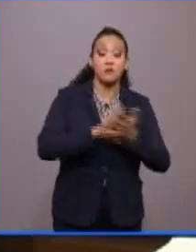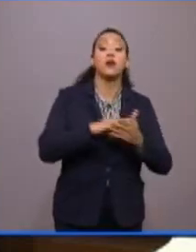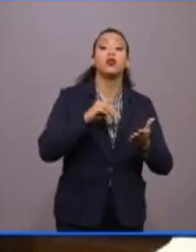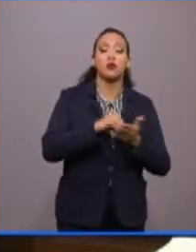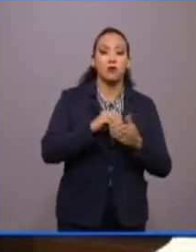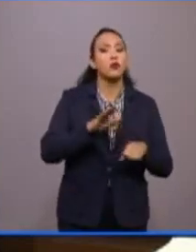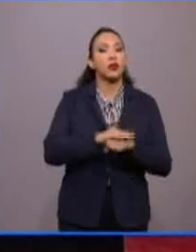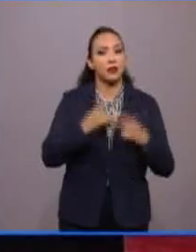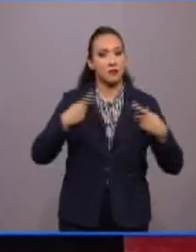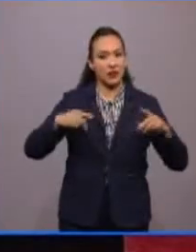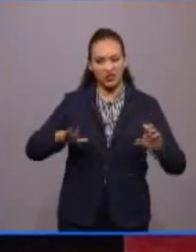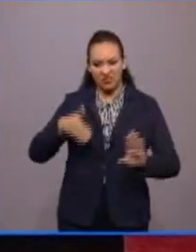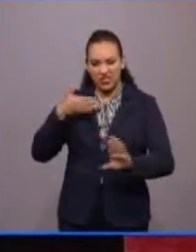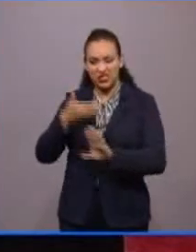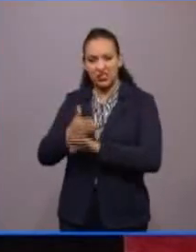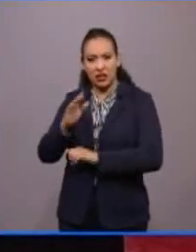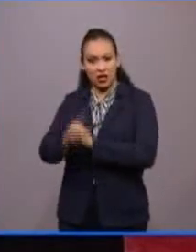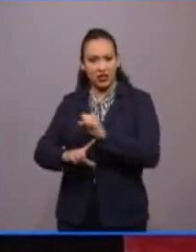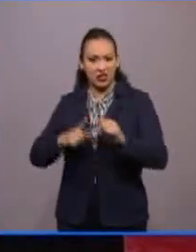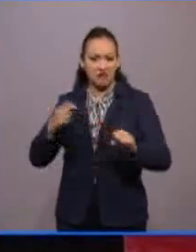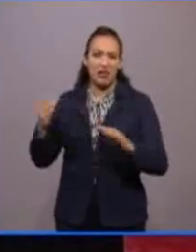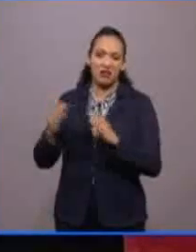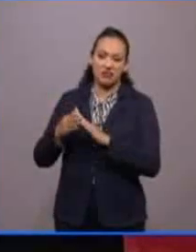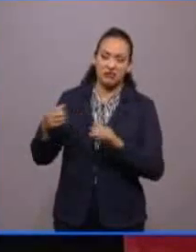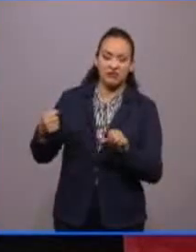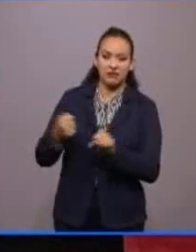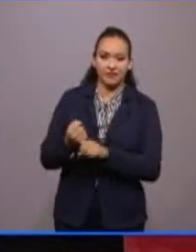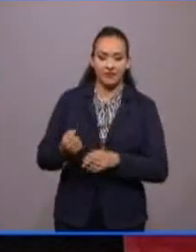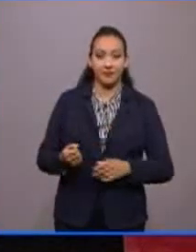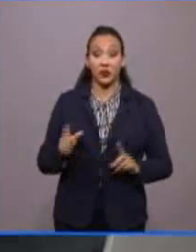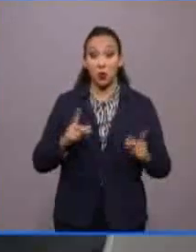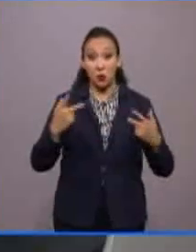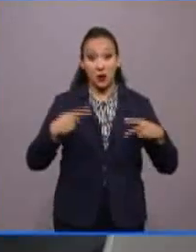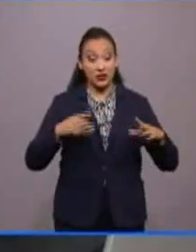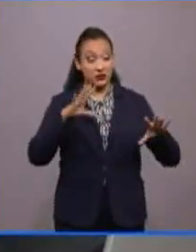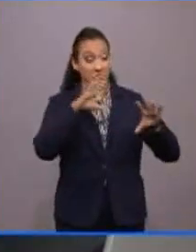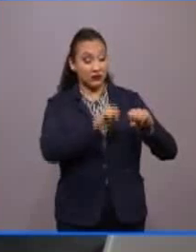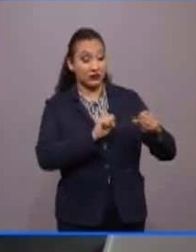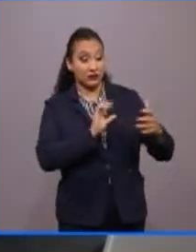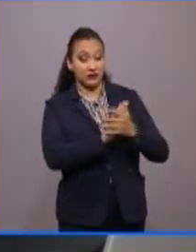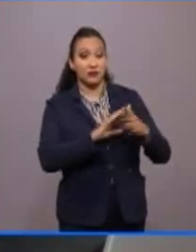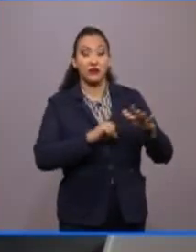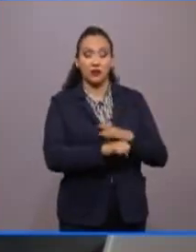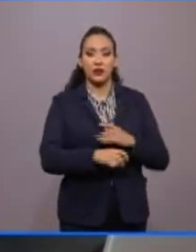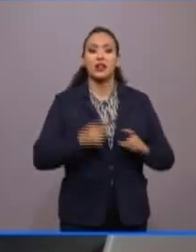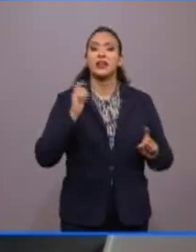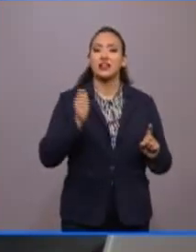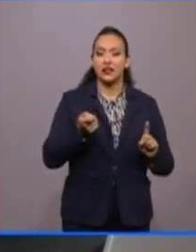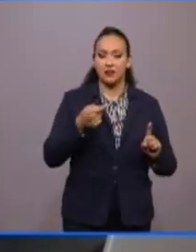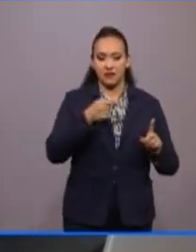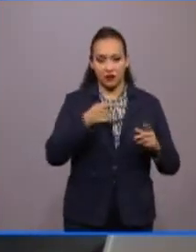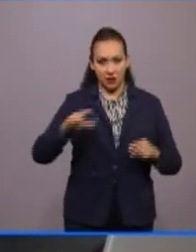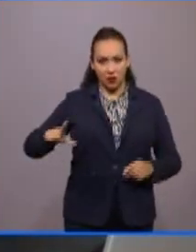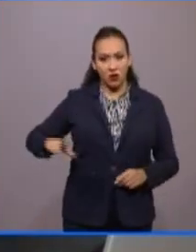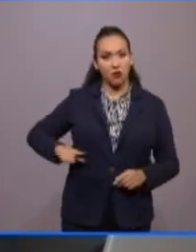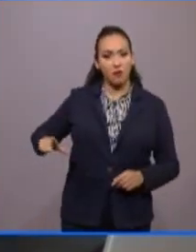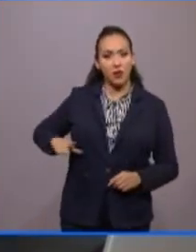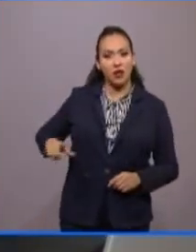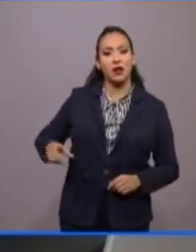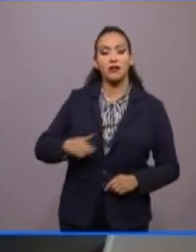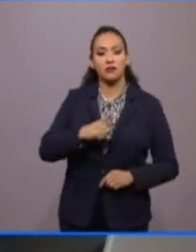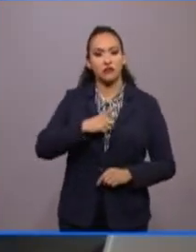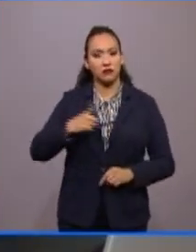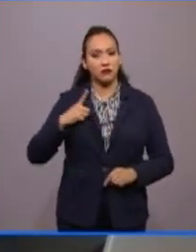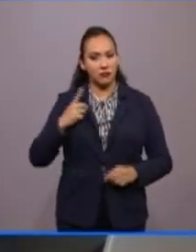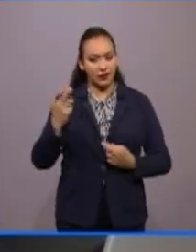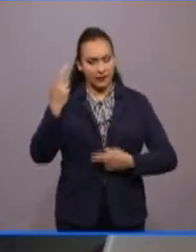las mascotas. Al criminalizar estas prácticas se trivializa el uso del poder punitivo del Estado que debe